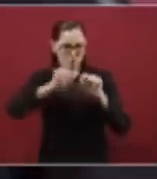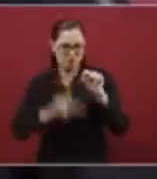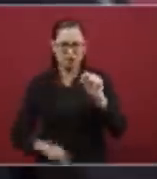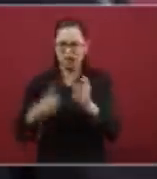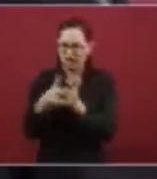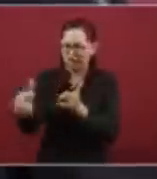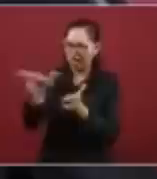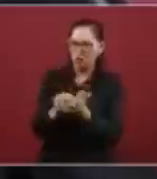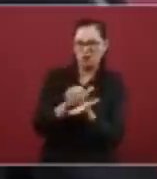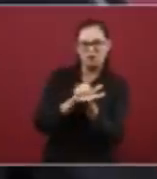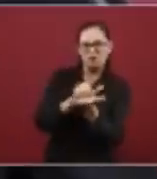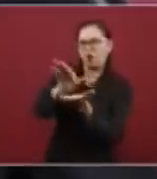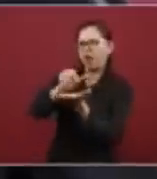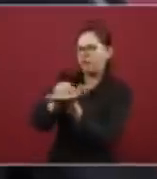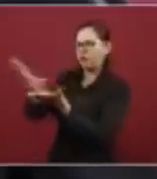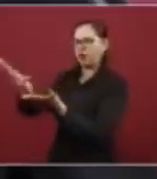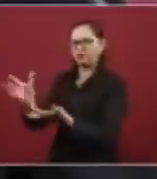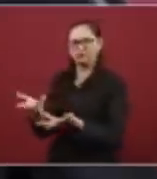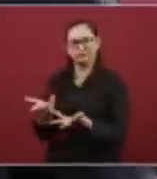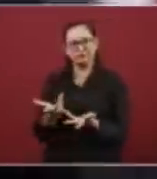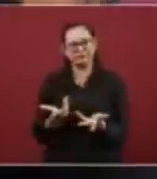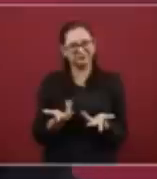no